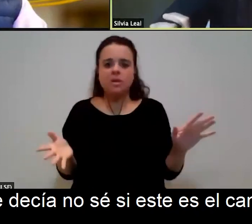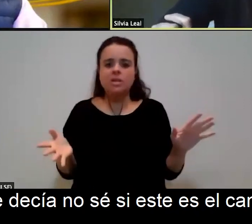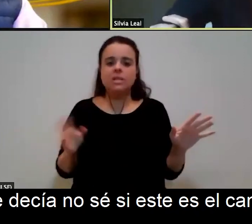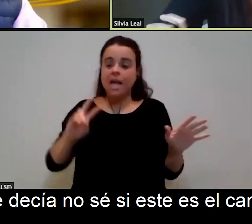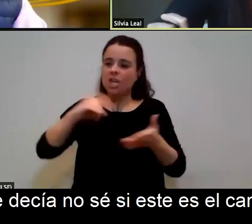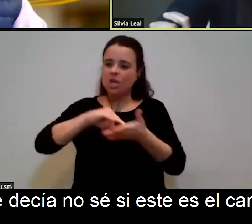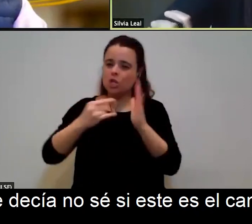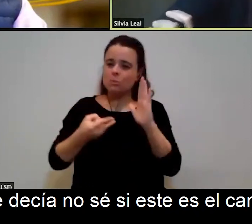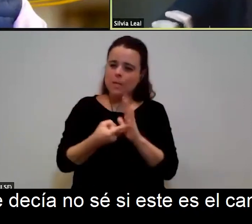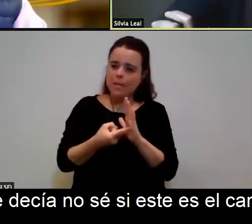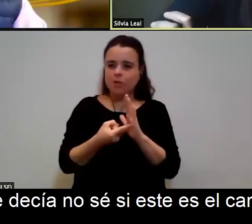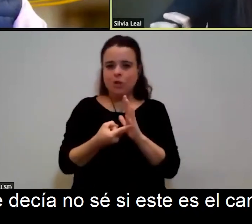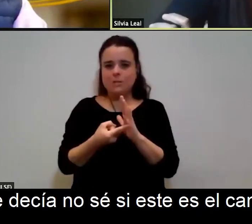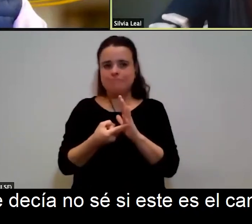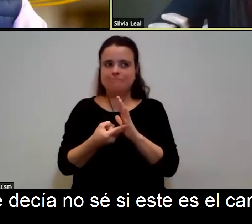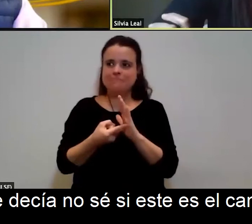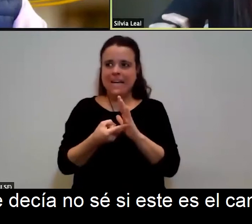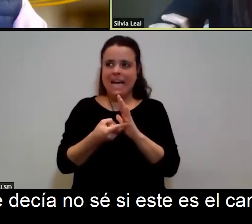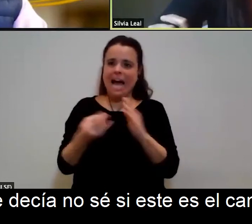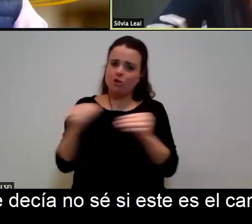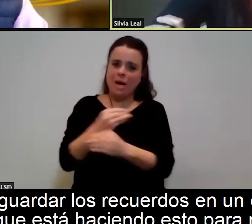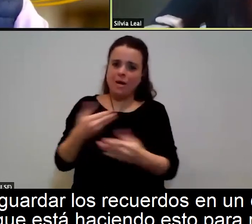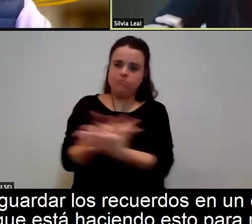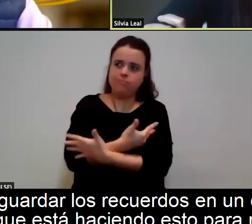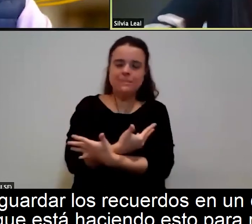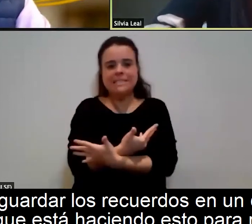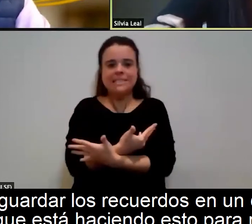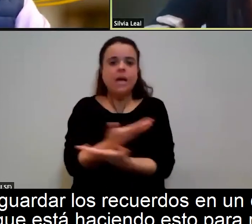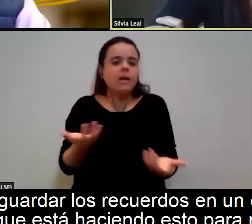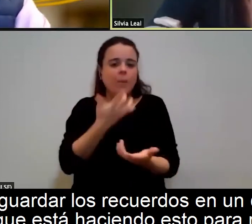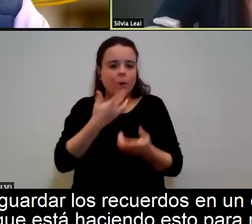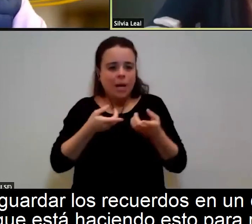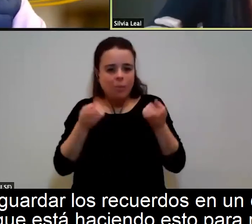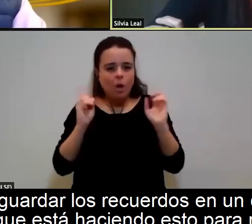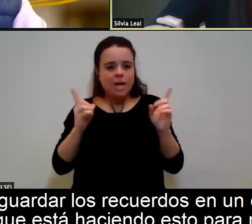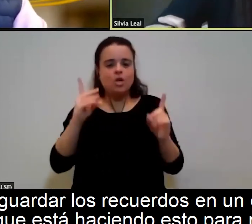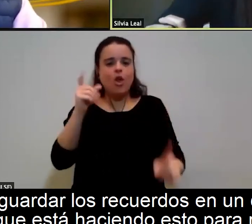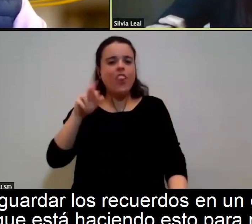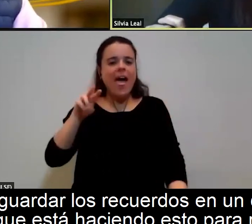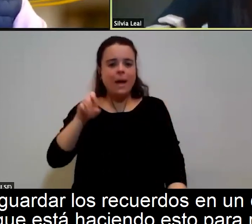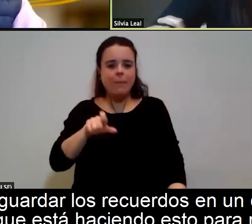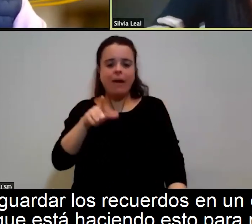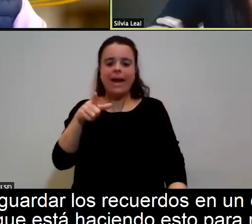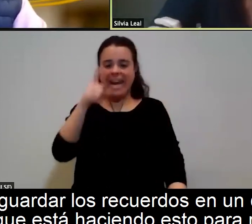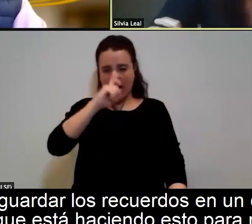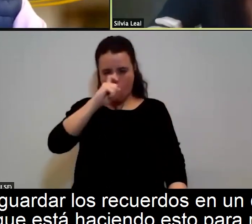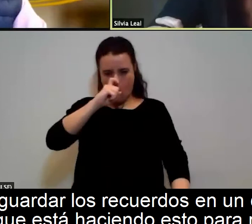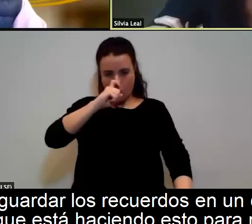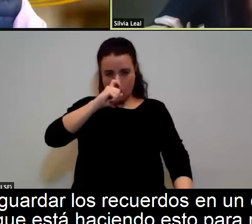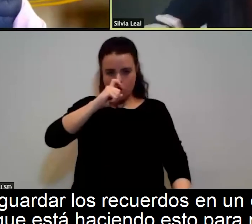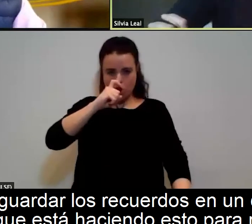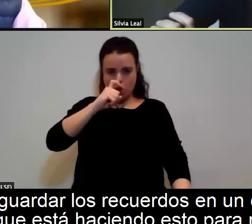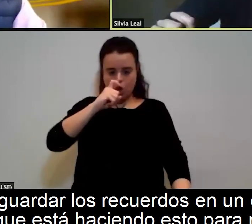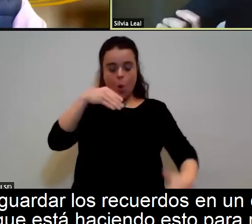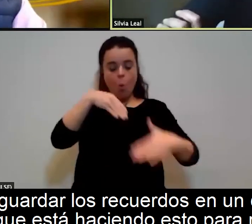decía yo no sé yo si este es el camino. Si quieres, por ejemplo, el caso del DARPA, ¿no? De guardar los recuerdos en un chip,